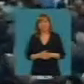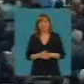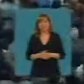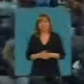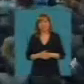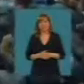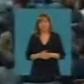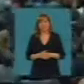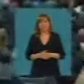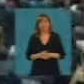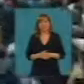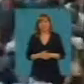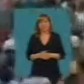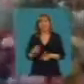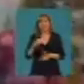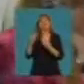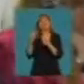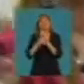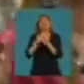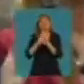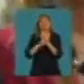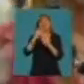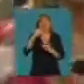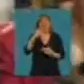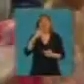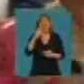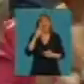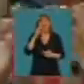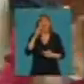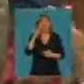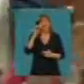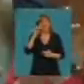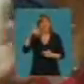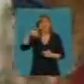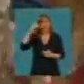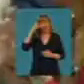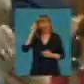Doctora Alicia Margarita Kirchner, Ministra de Desarrollo Social.